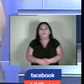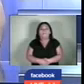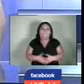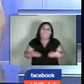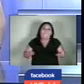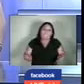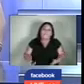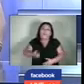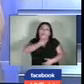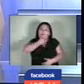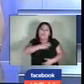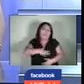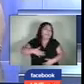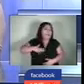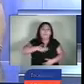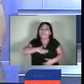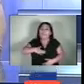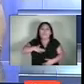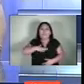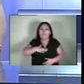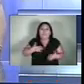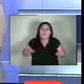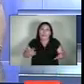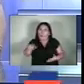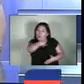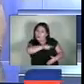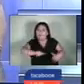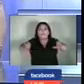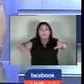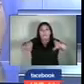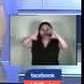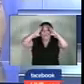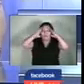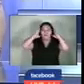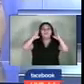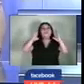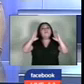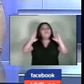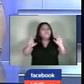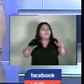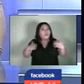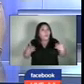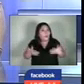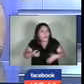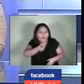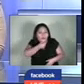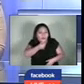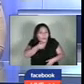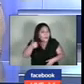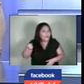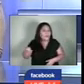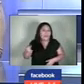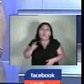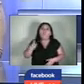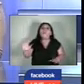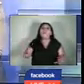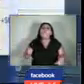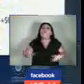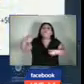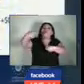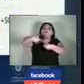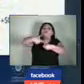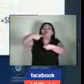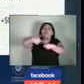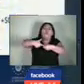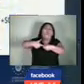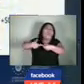lamentable racha de accidentes de tránsito y presté mucha atención a lo siguiente que no son buenas noticias los combustibles vuelven